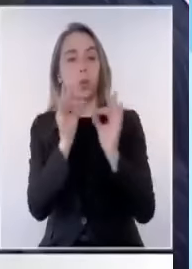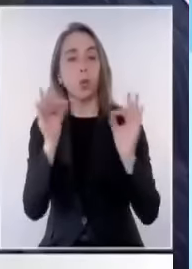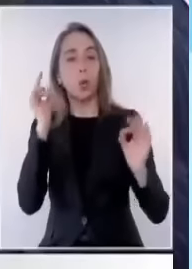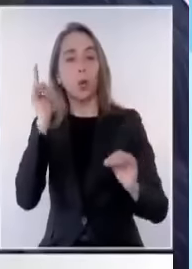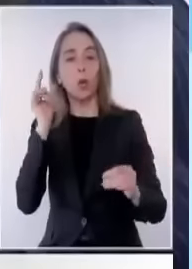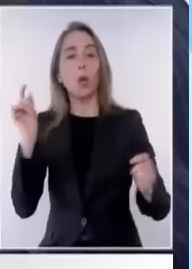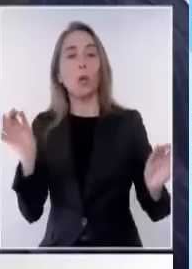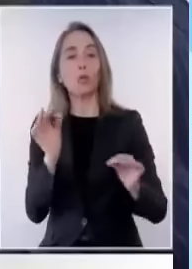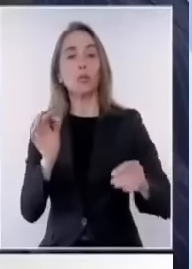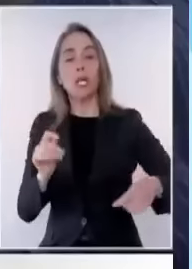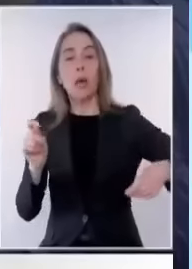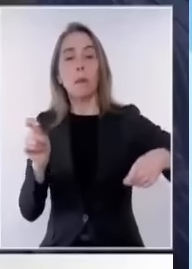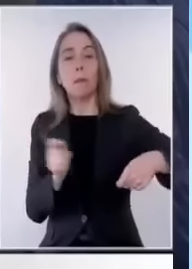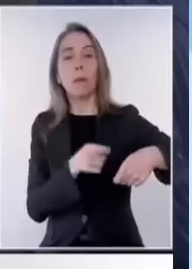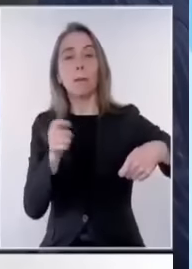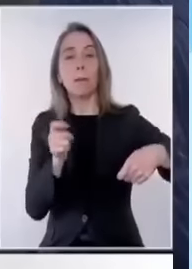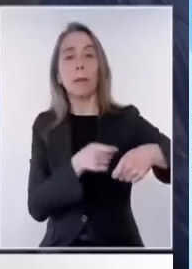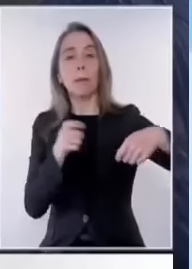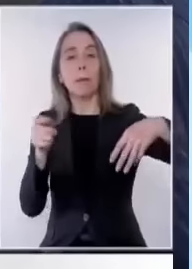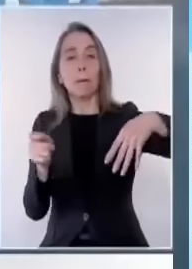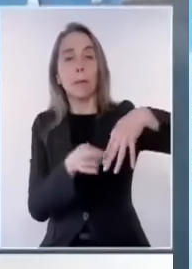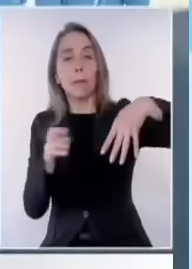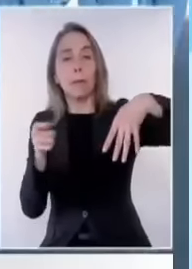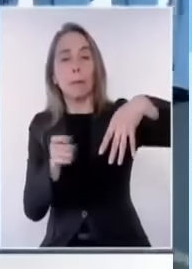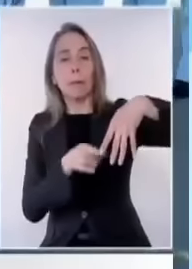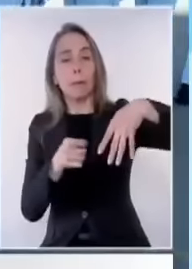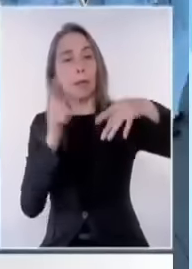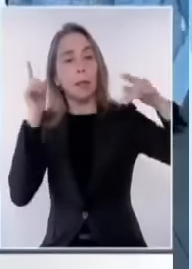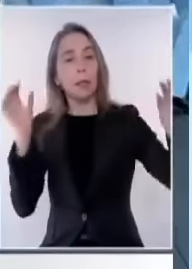O de la Armada, obviamente.